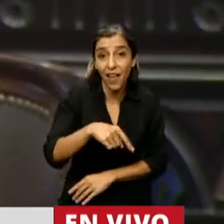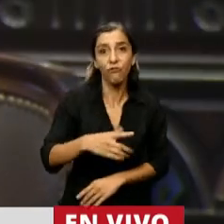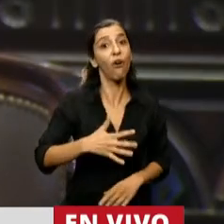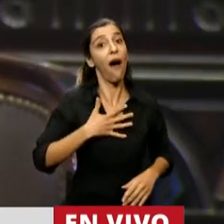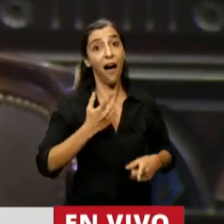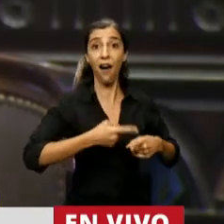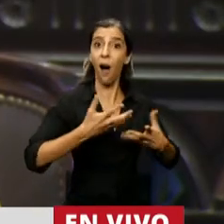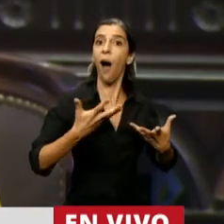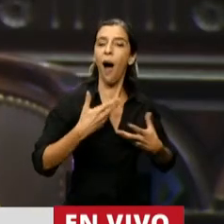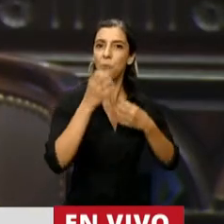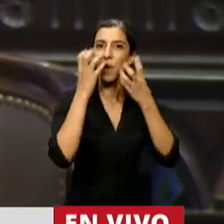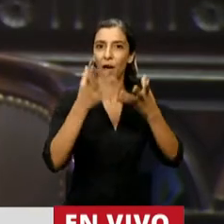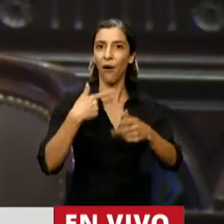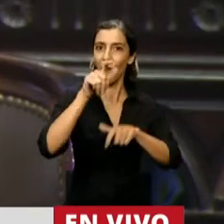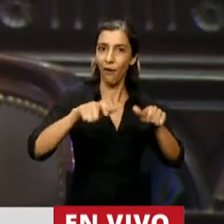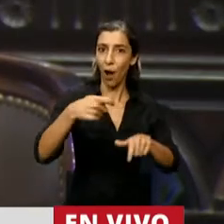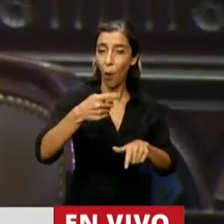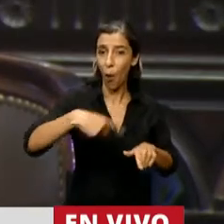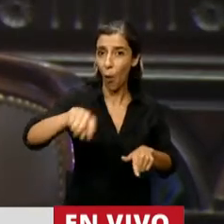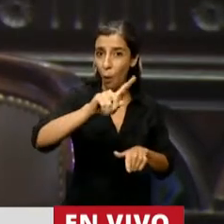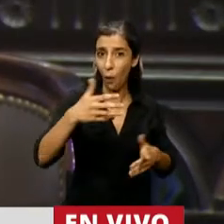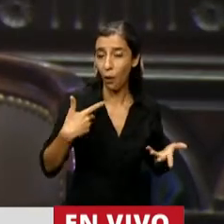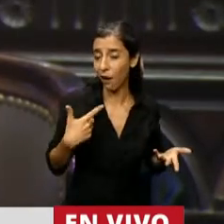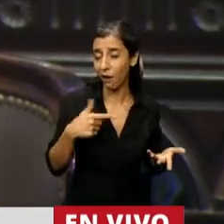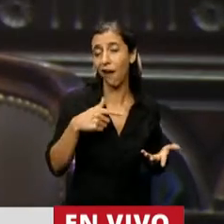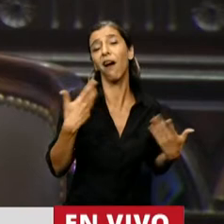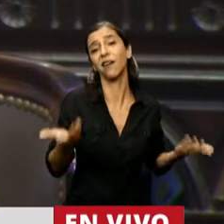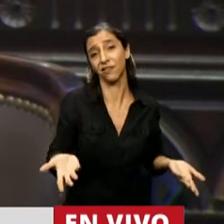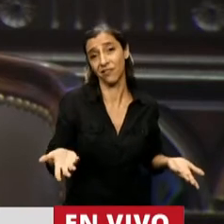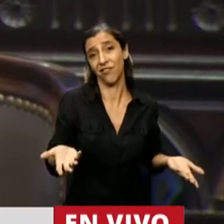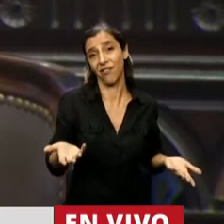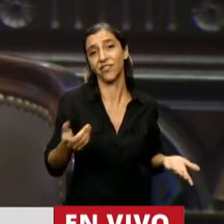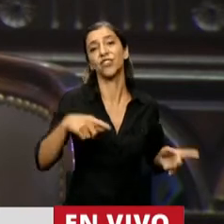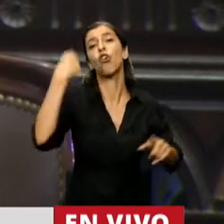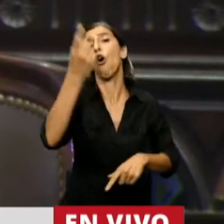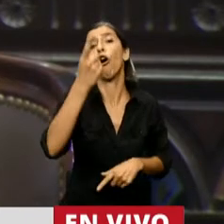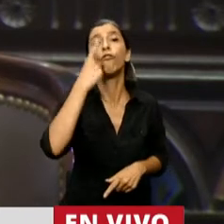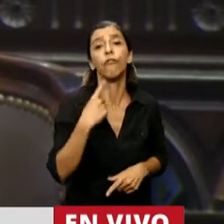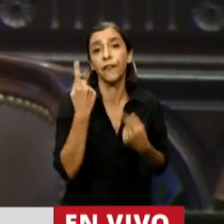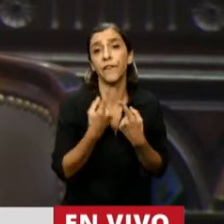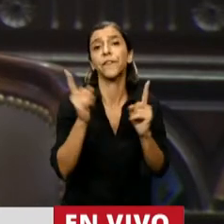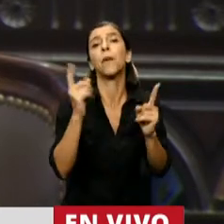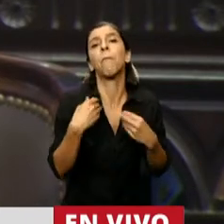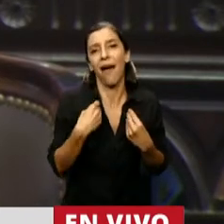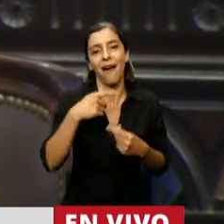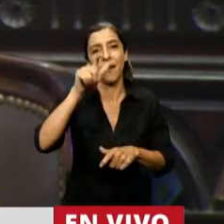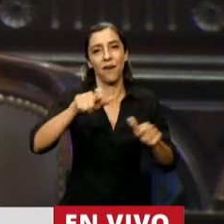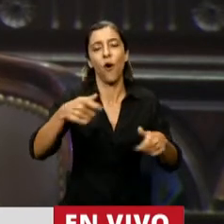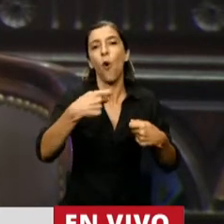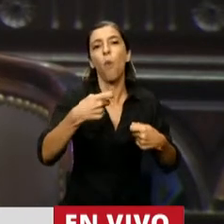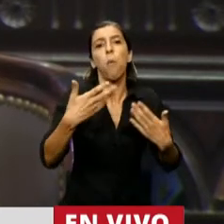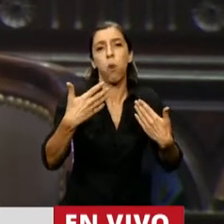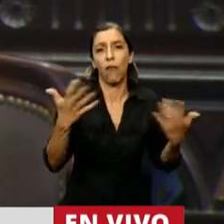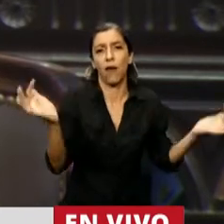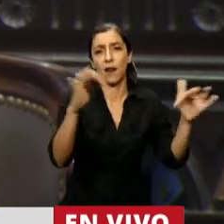otro día para que puedan todos los jubilados festejar acá en la plaza. Pero no, lo hicieron el mismo día, como hicieron el mismo